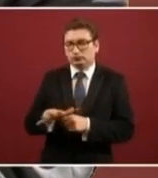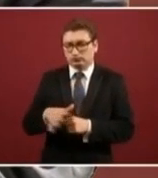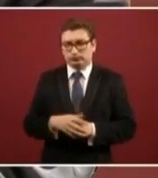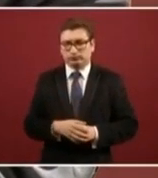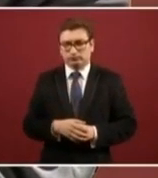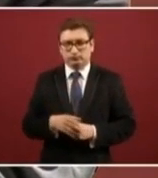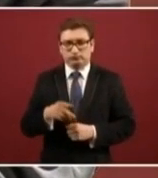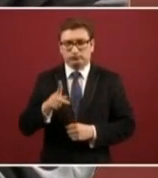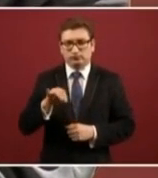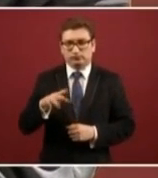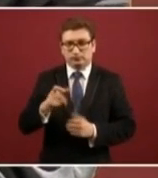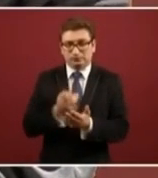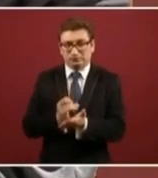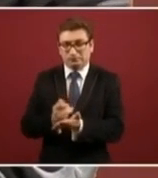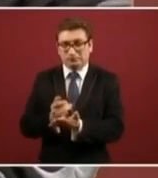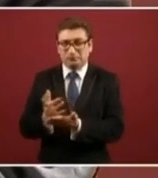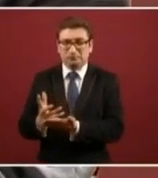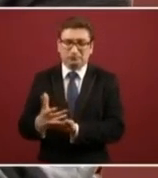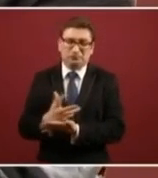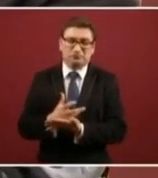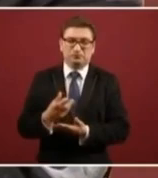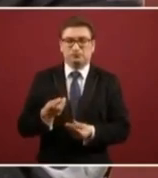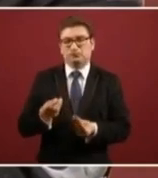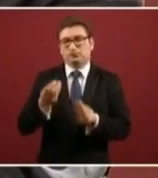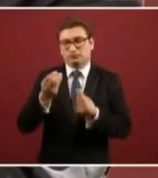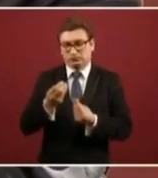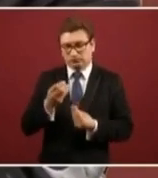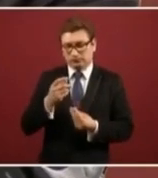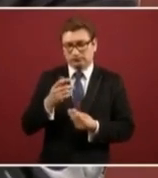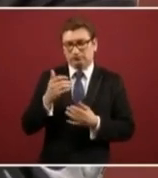bajarle la carga fiscal a Pemex. Estamos